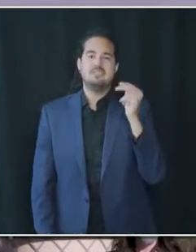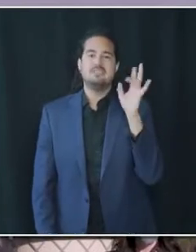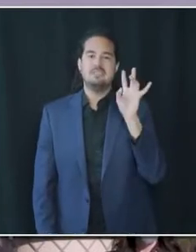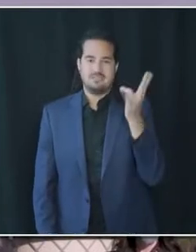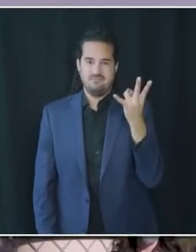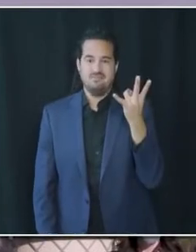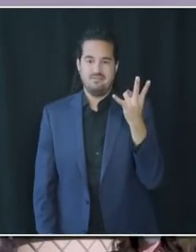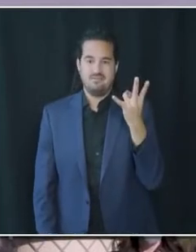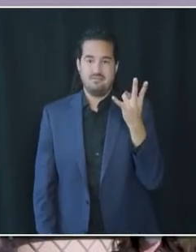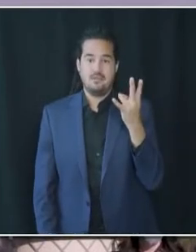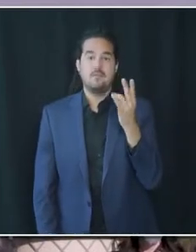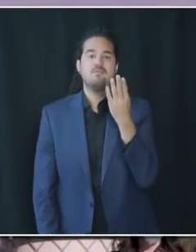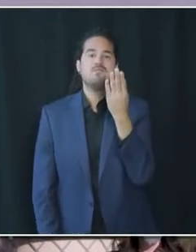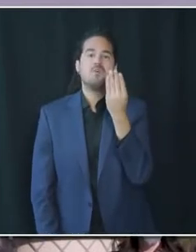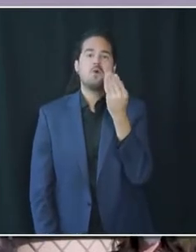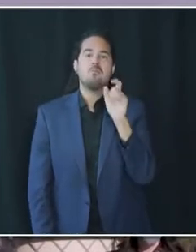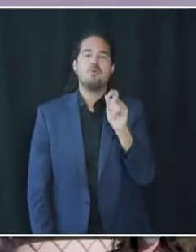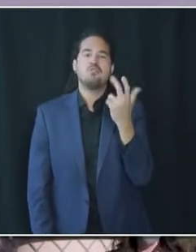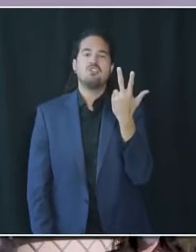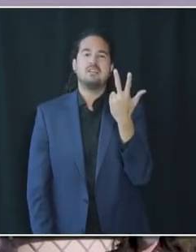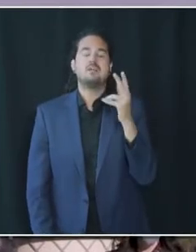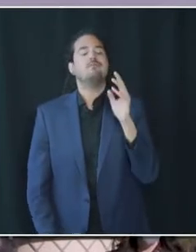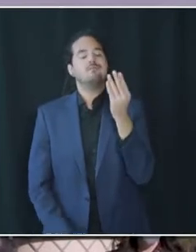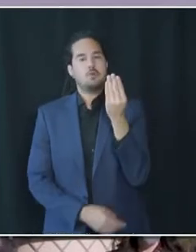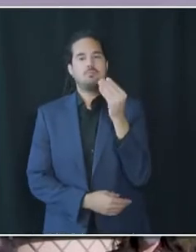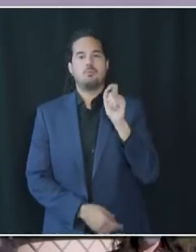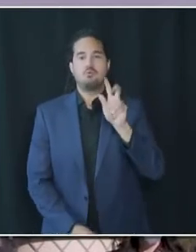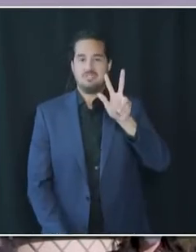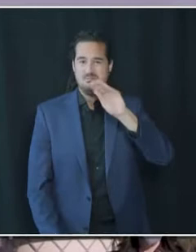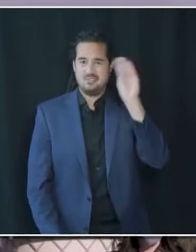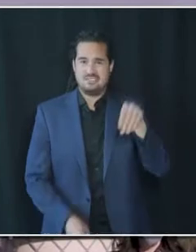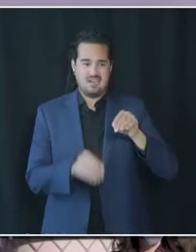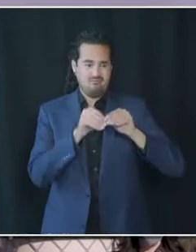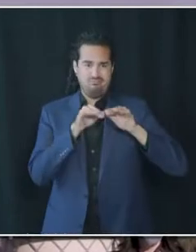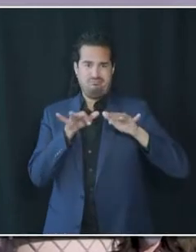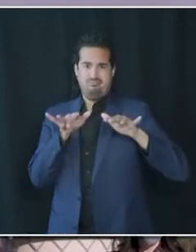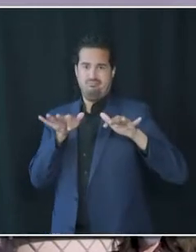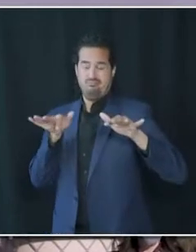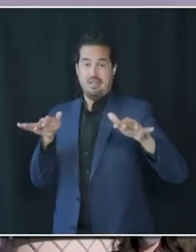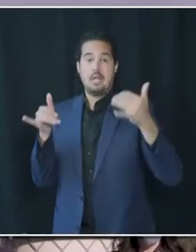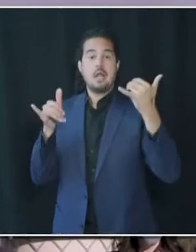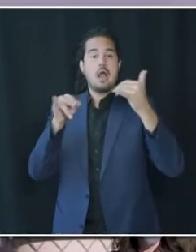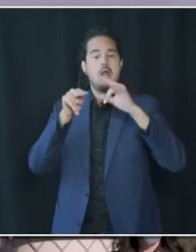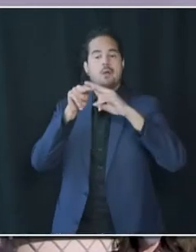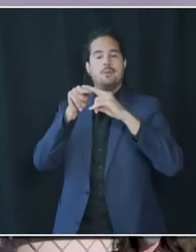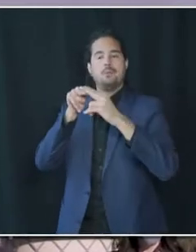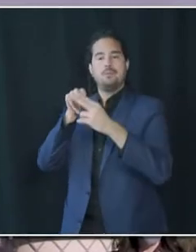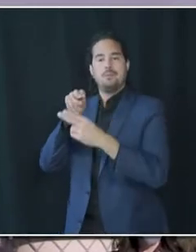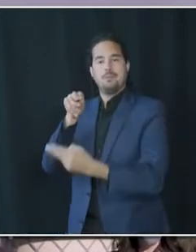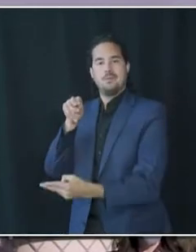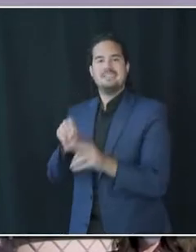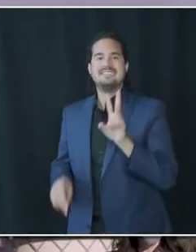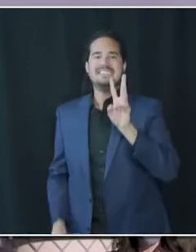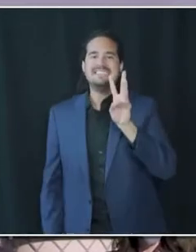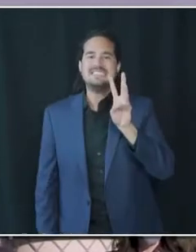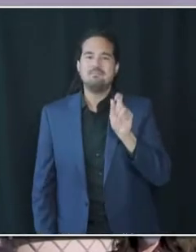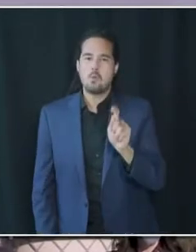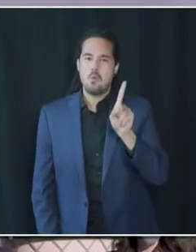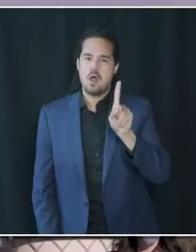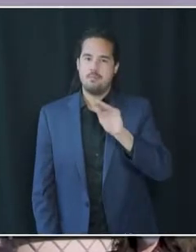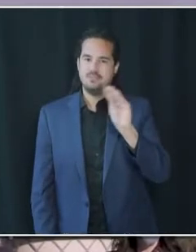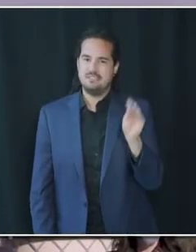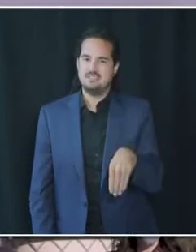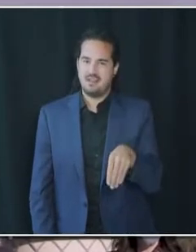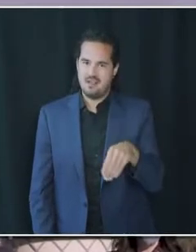está a 6.1 por ciento alguna rebaja de más de la mitad en el índice de positividad de menos de un mes en el estado